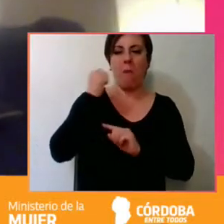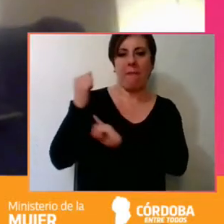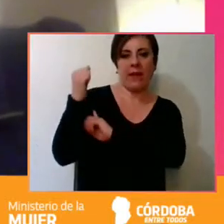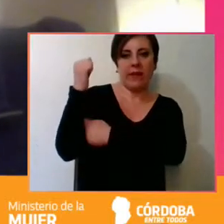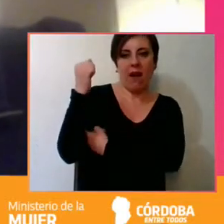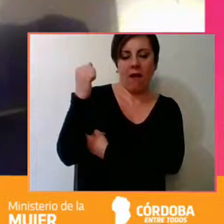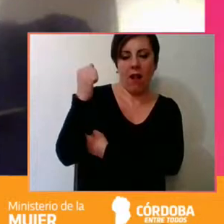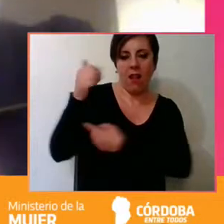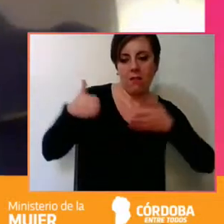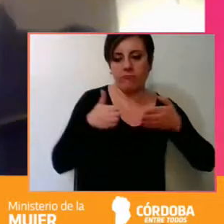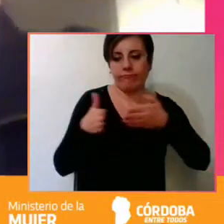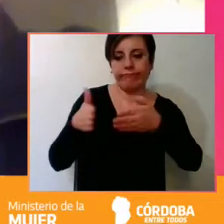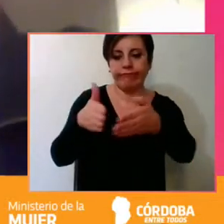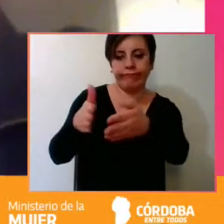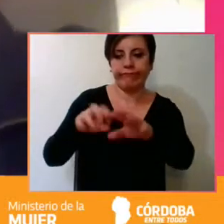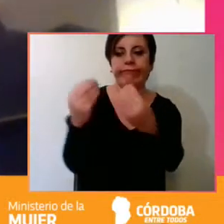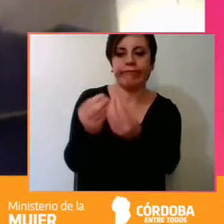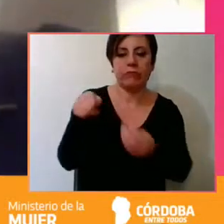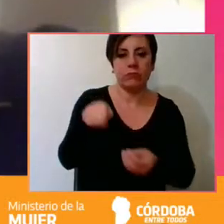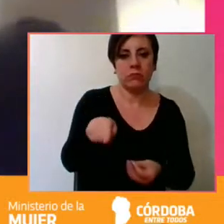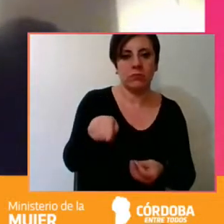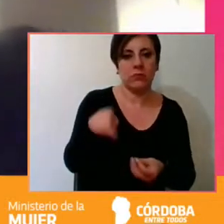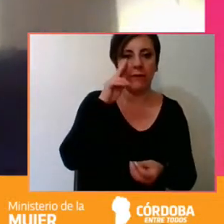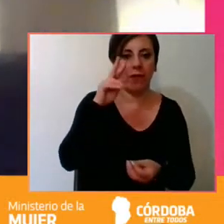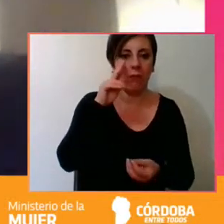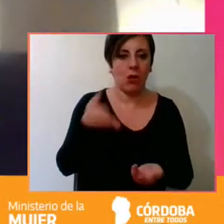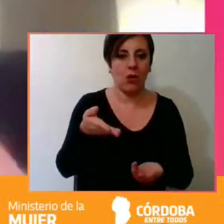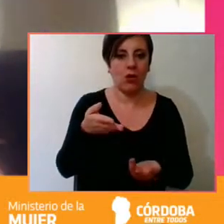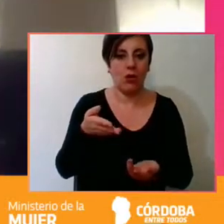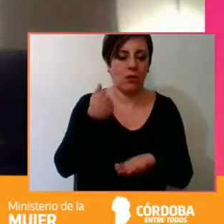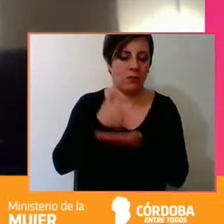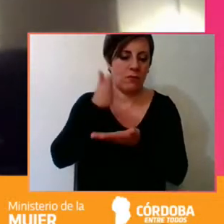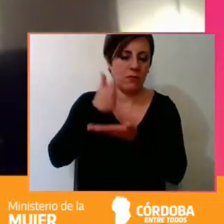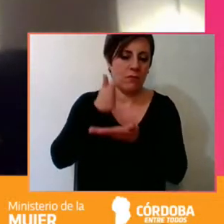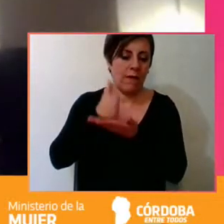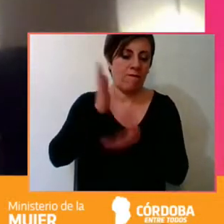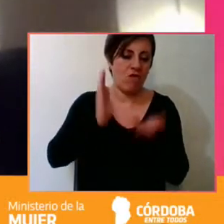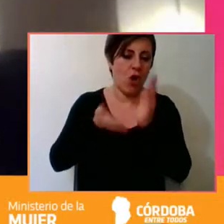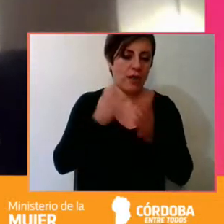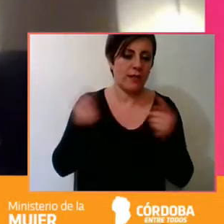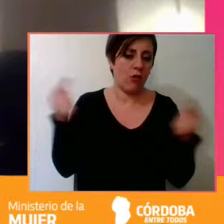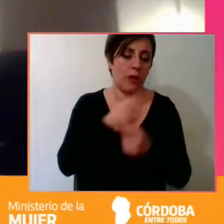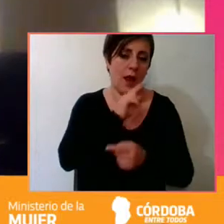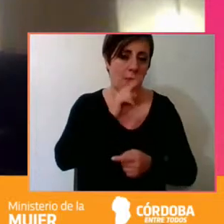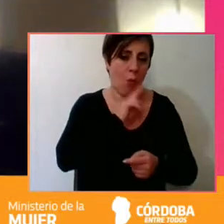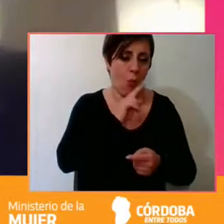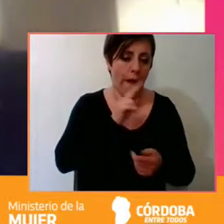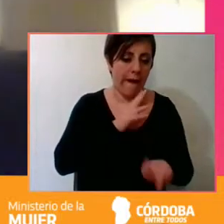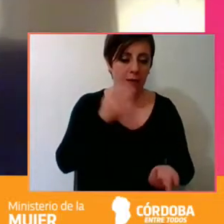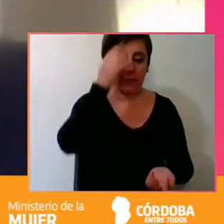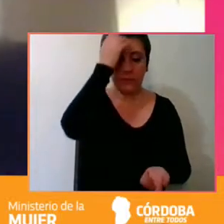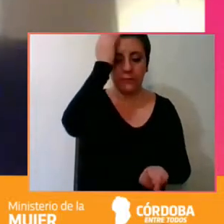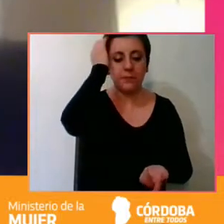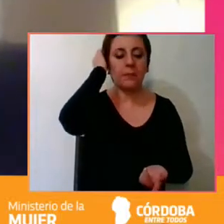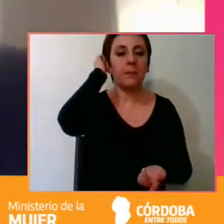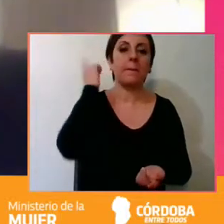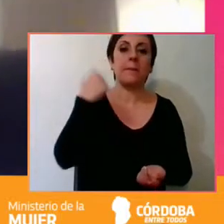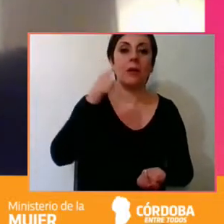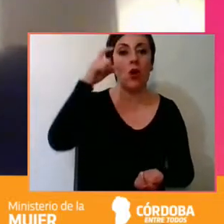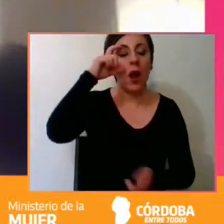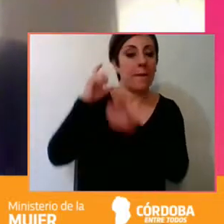como vemos de forma reiterada, a la perpetuación de la violencia contra la mujer. Pero la experiencia